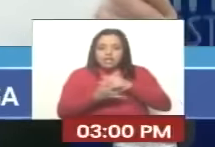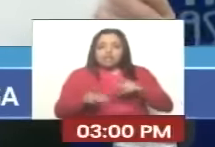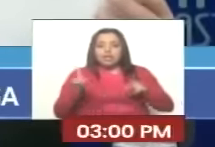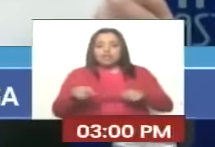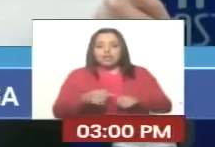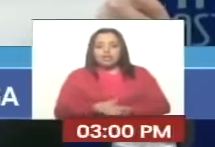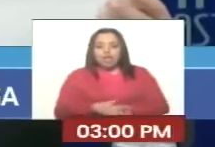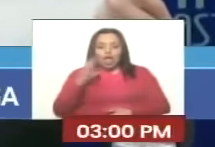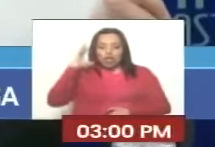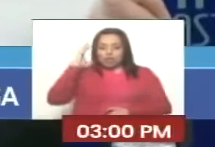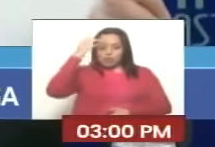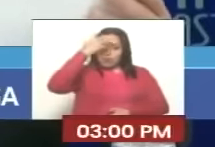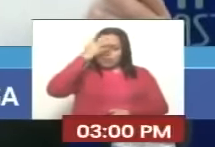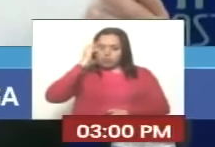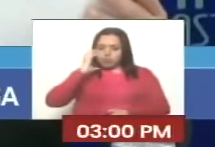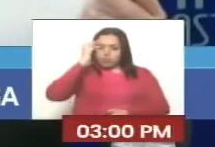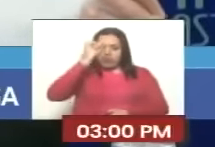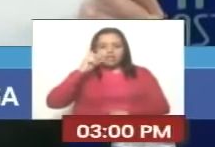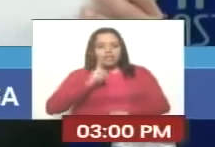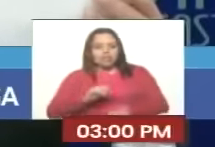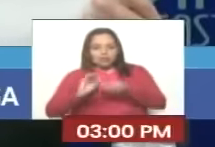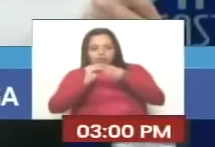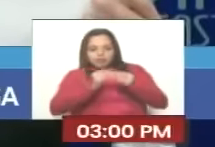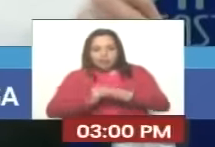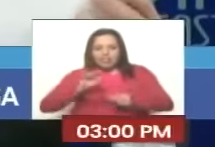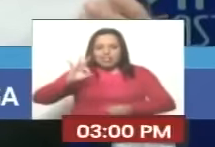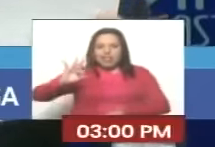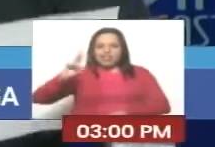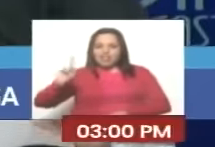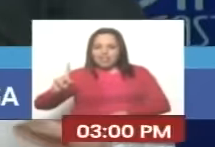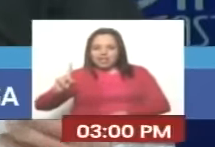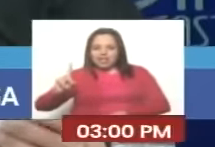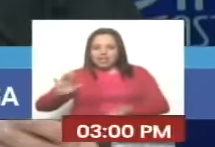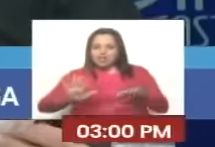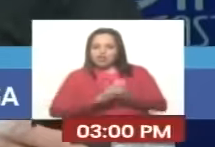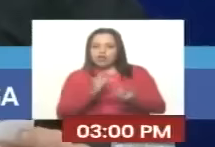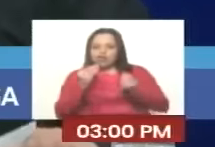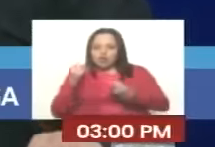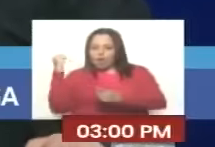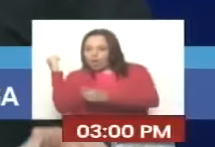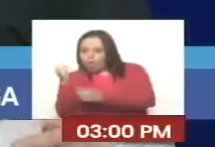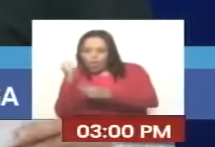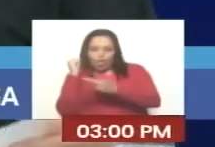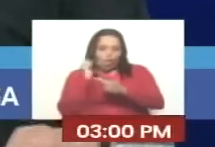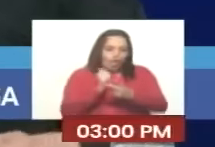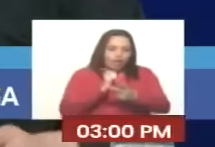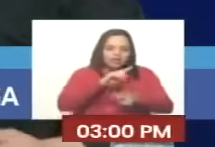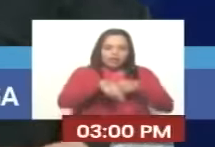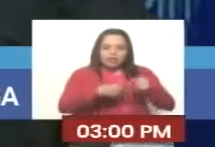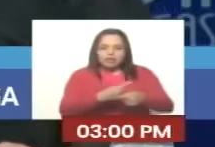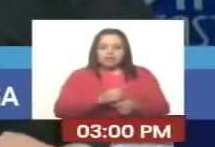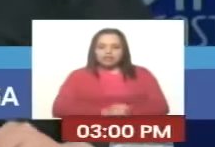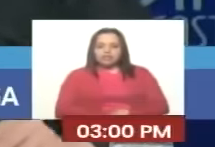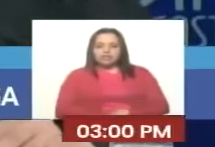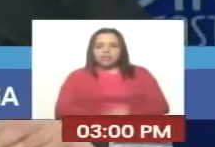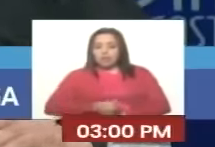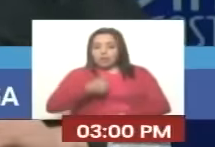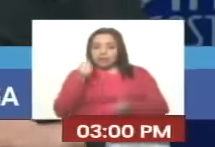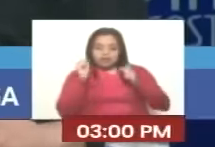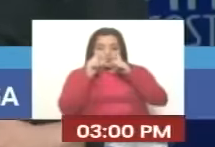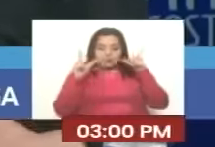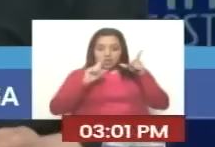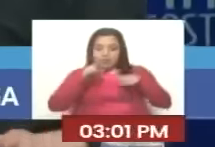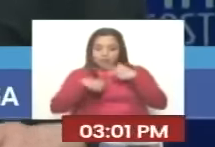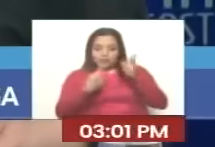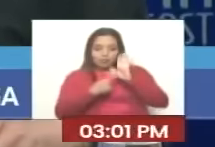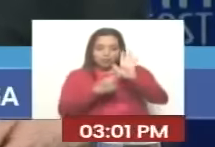axial computarizada y la recreación en 3D de los hechos ocurridos el día del suceso, que va a ser lo más impactante cuando lo